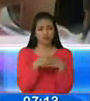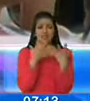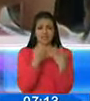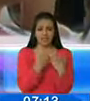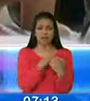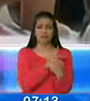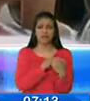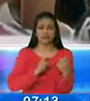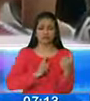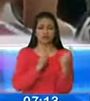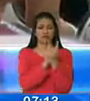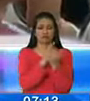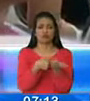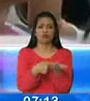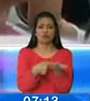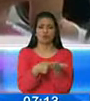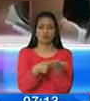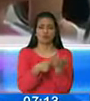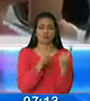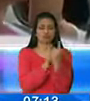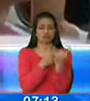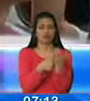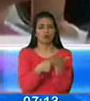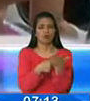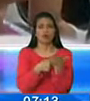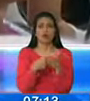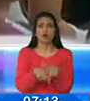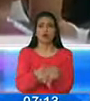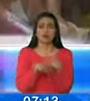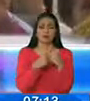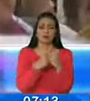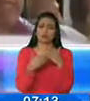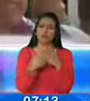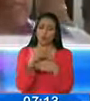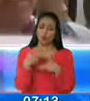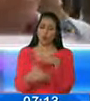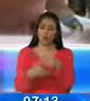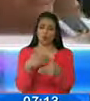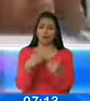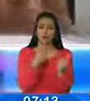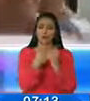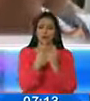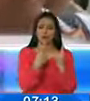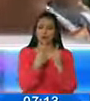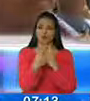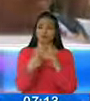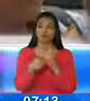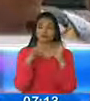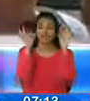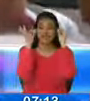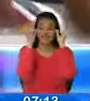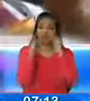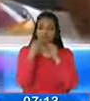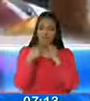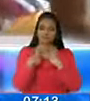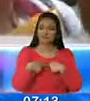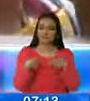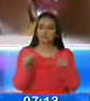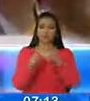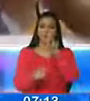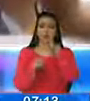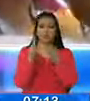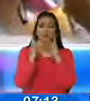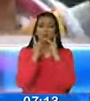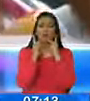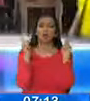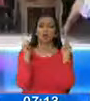con él para poder iniciar esta nueva etapa. Si llega, Lasso ha dicho que convocará a consulta